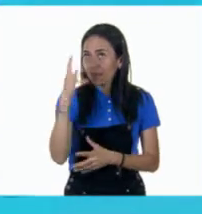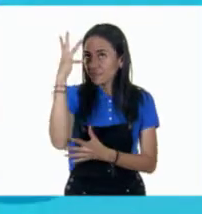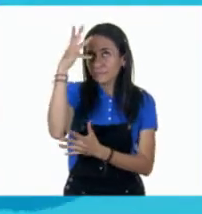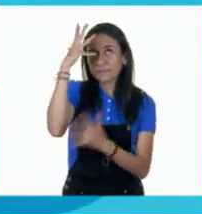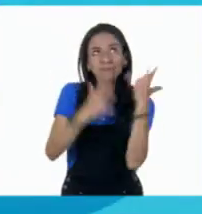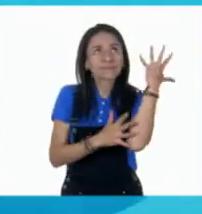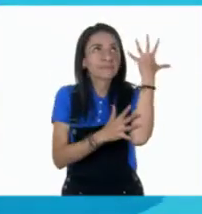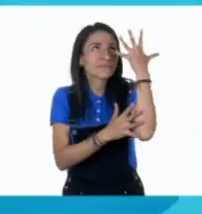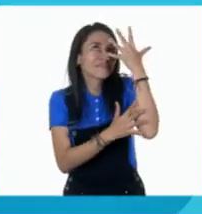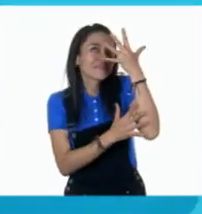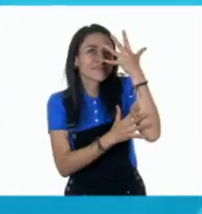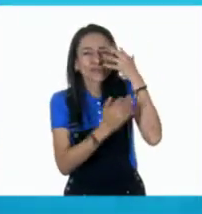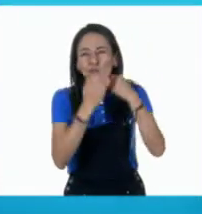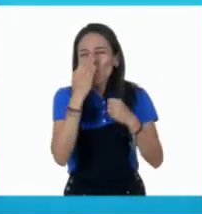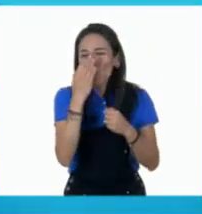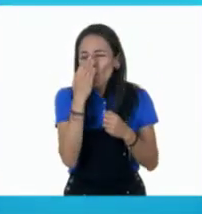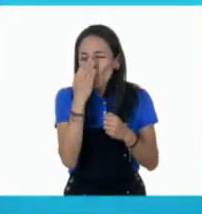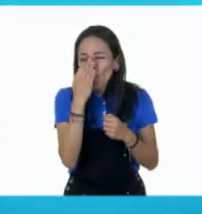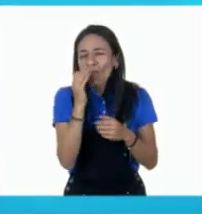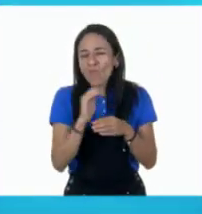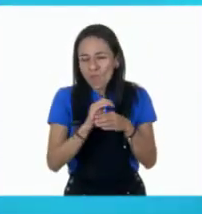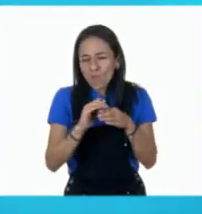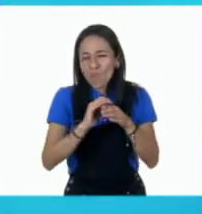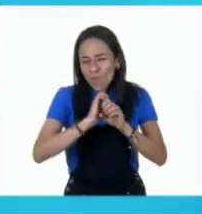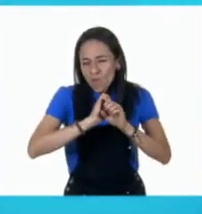que tienen unas flores lila.